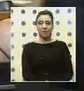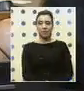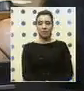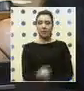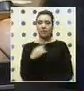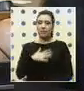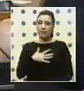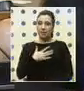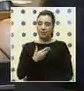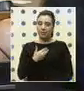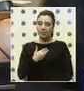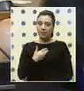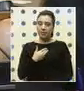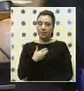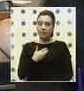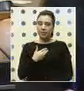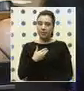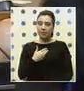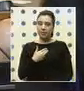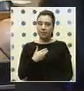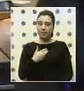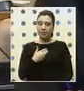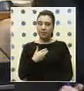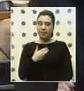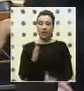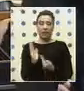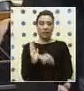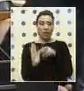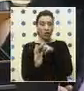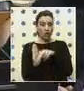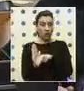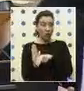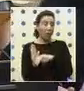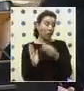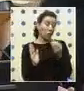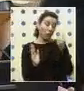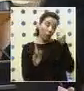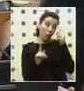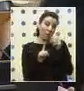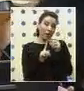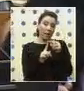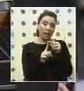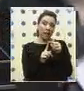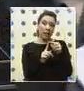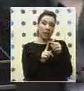Tengo la sensación de que esta norma, que puede estar muy bien intencionada para que tanto